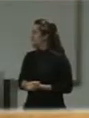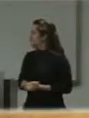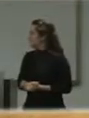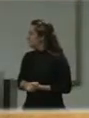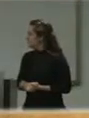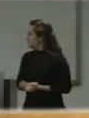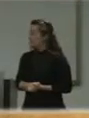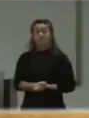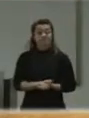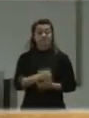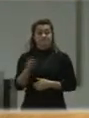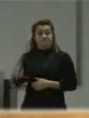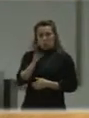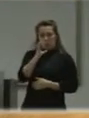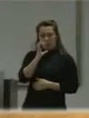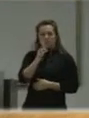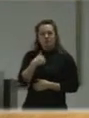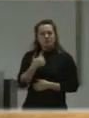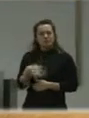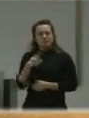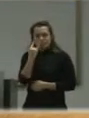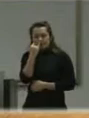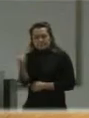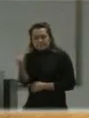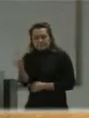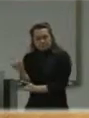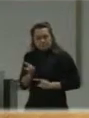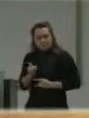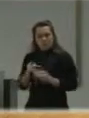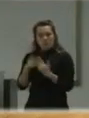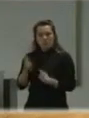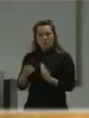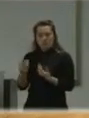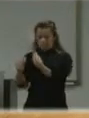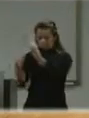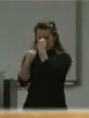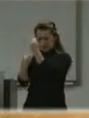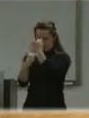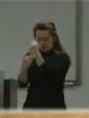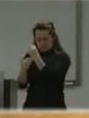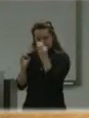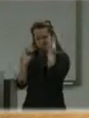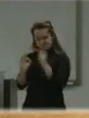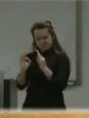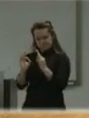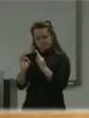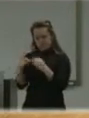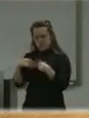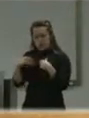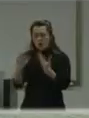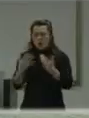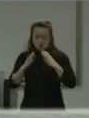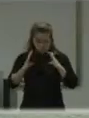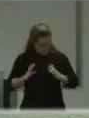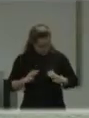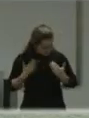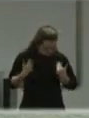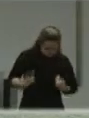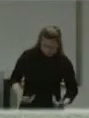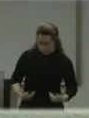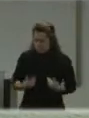lo que más me atrajo del proyecto es ayudar a educarse como es como debe ser el manejo del cuerpo también